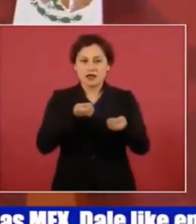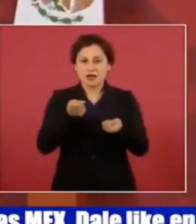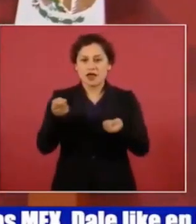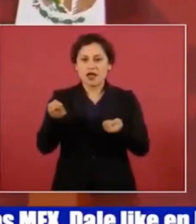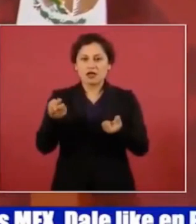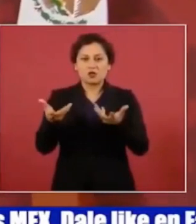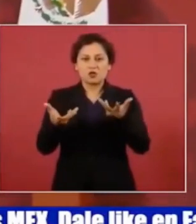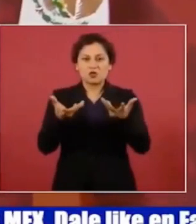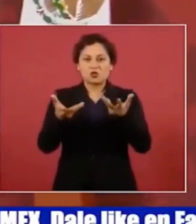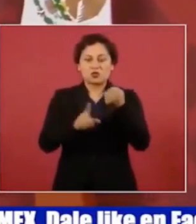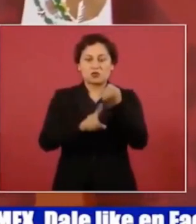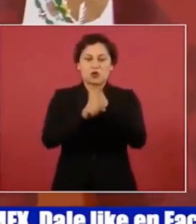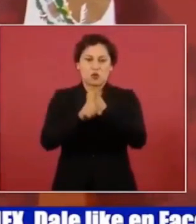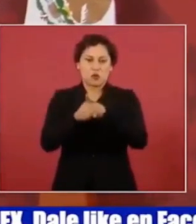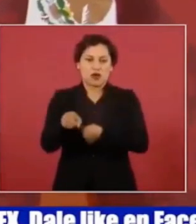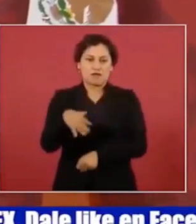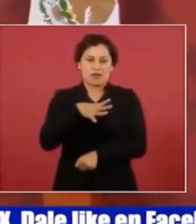Entonces,